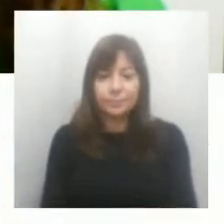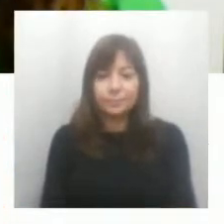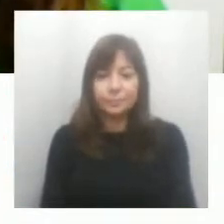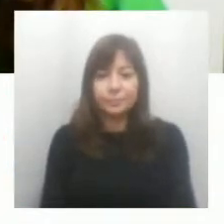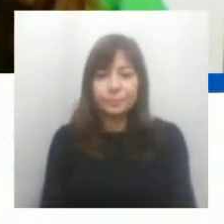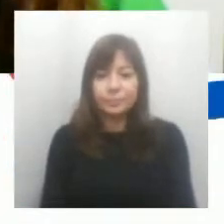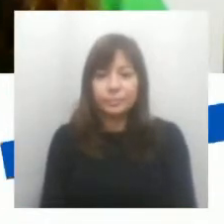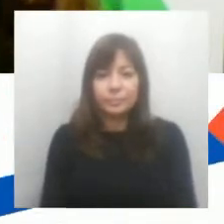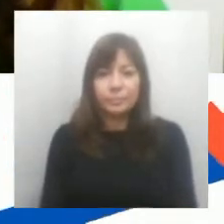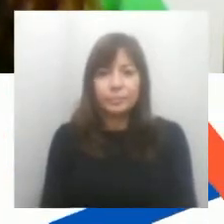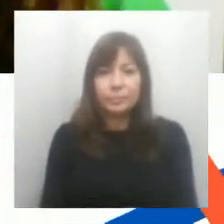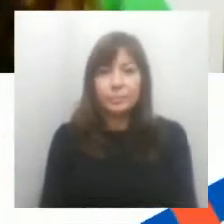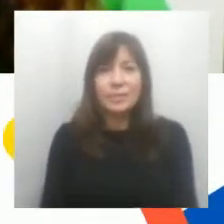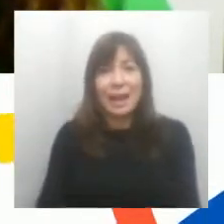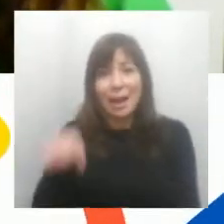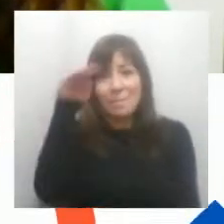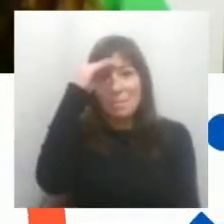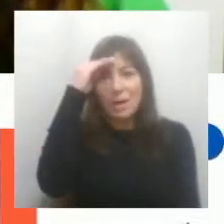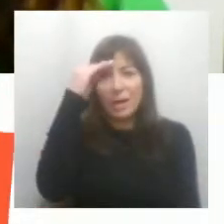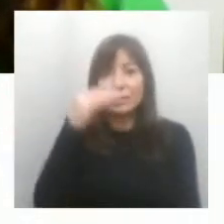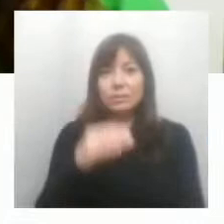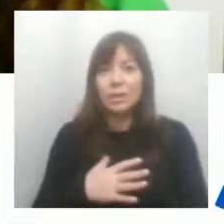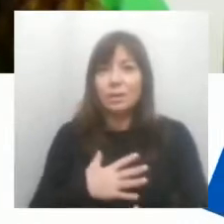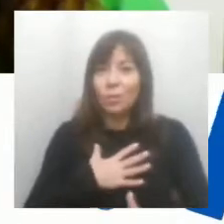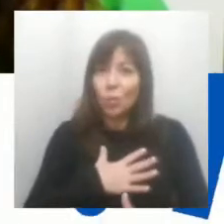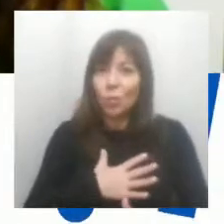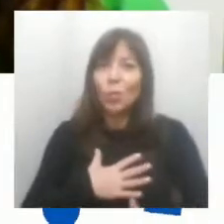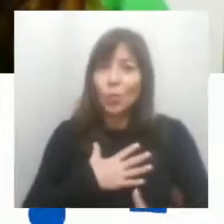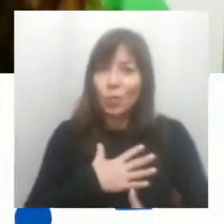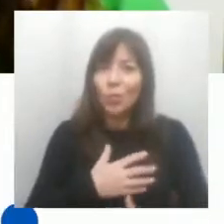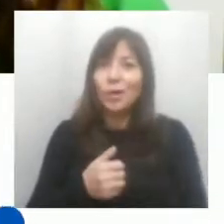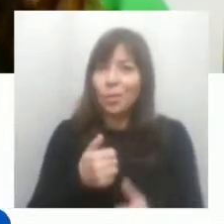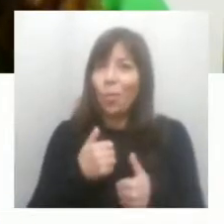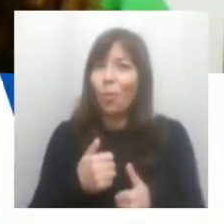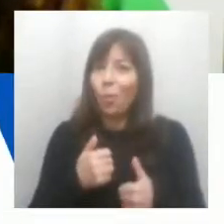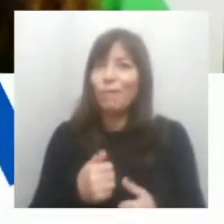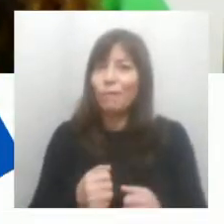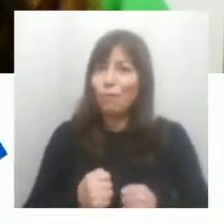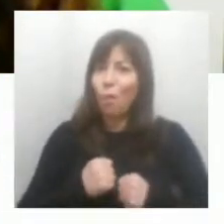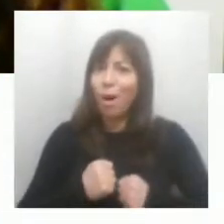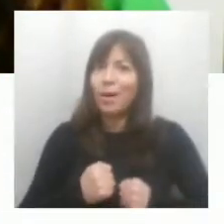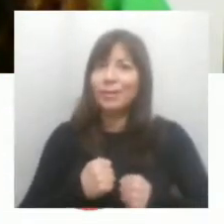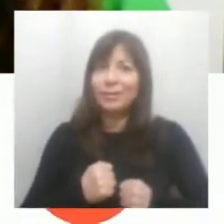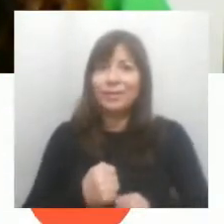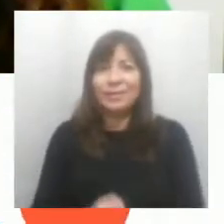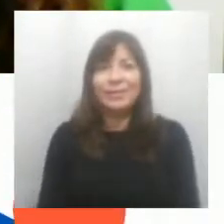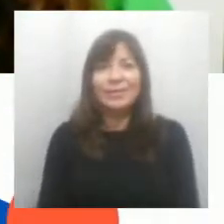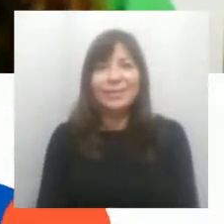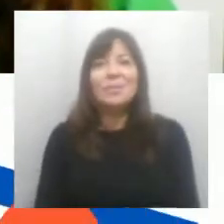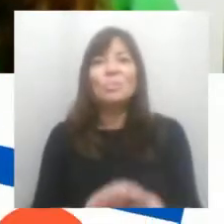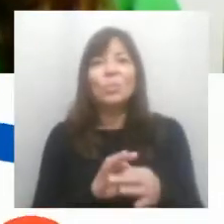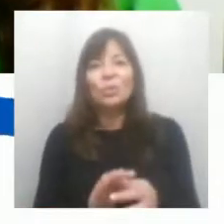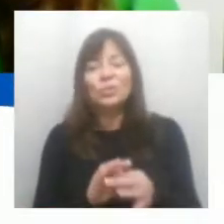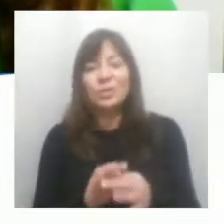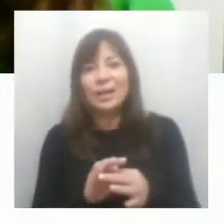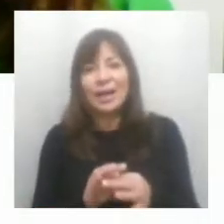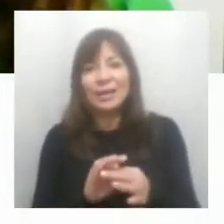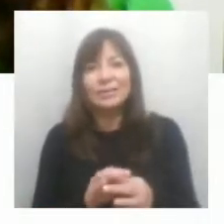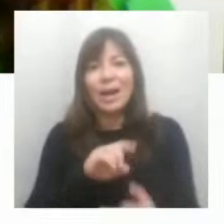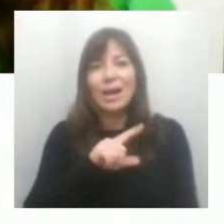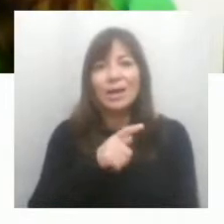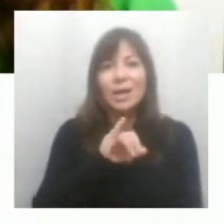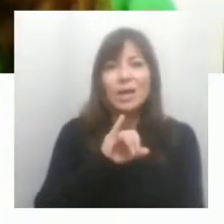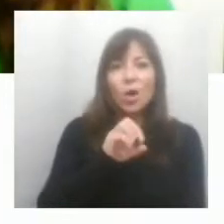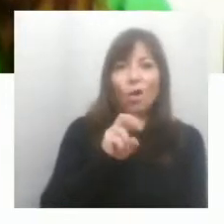Sin duda es una experiencia muy emotiva, como dice Giovanni, y sí, memorable. Muchas gracias Giovanni Valerines, sí, que nos contaba